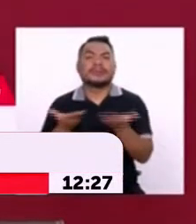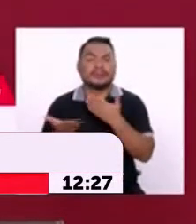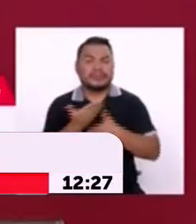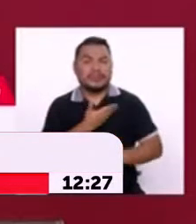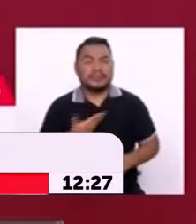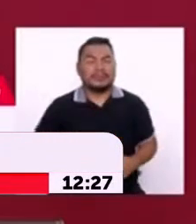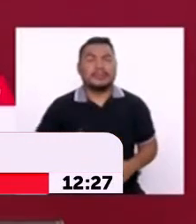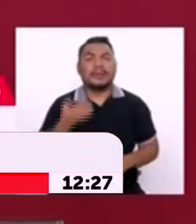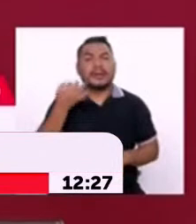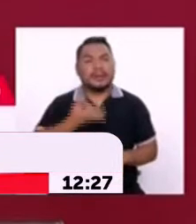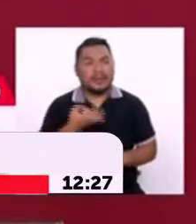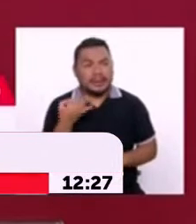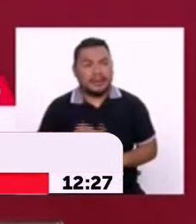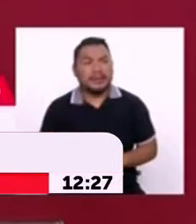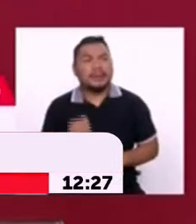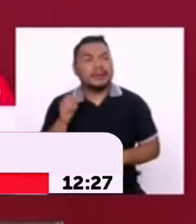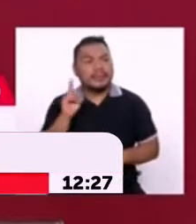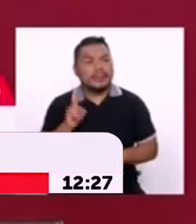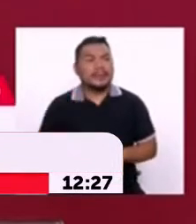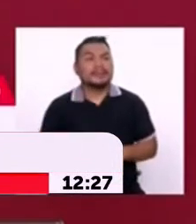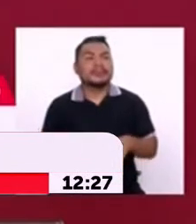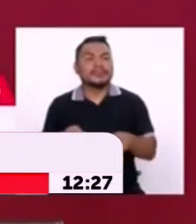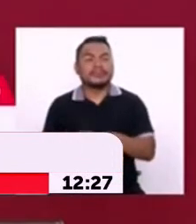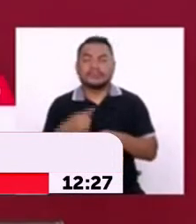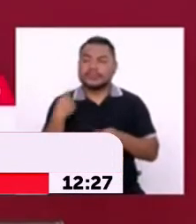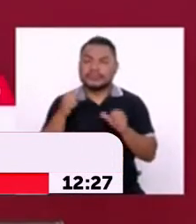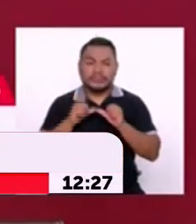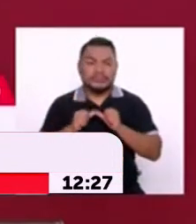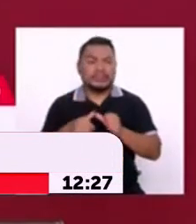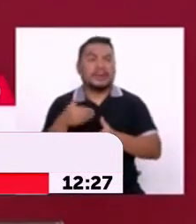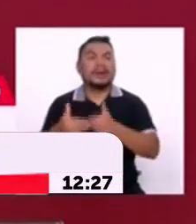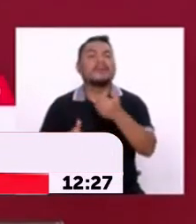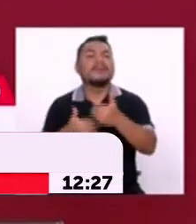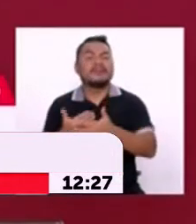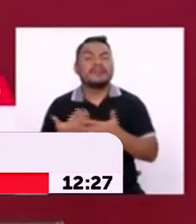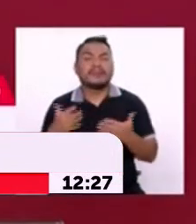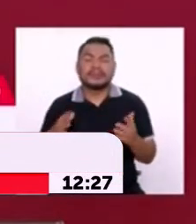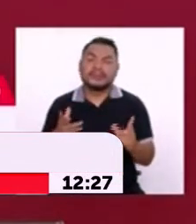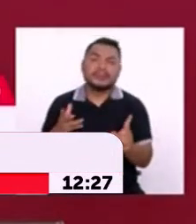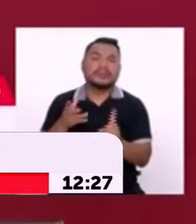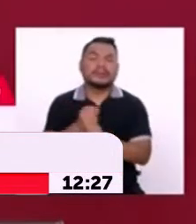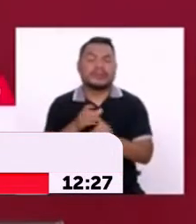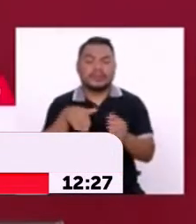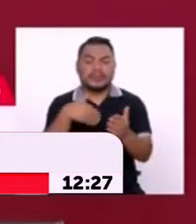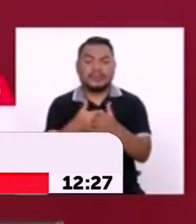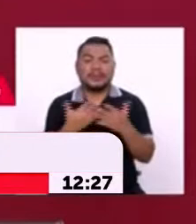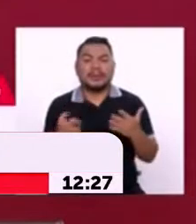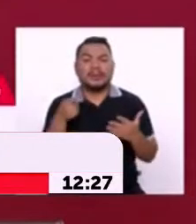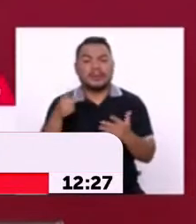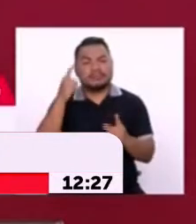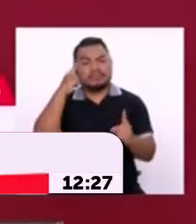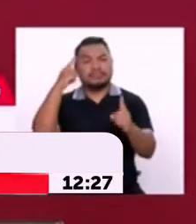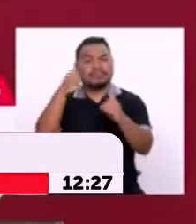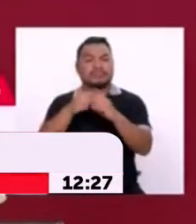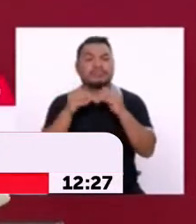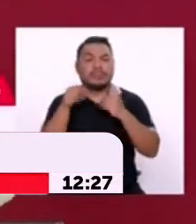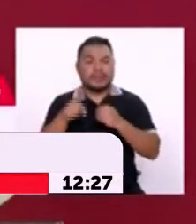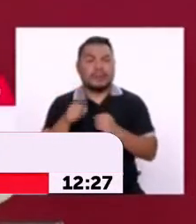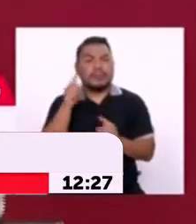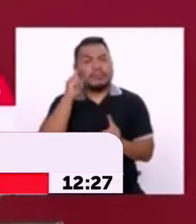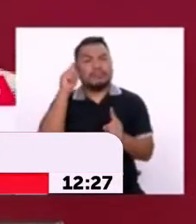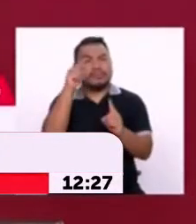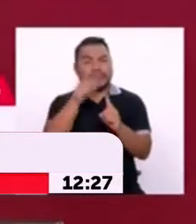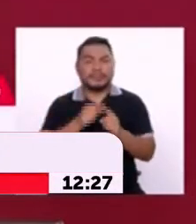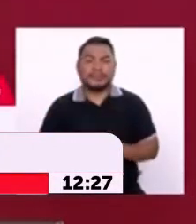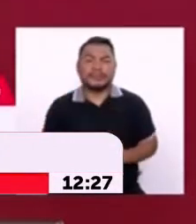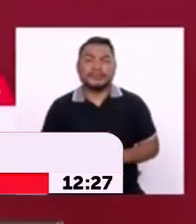servicios públicos de calidad, pero seguiremos avanzando y llegaremos a la meta, porque ese es